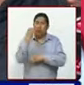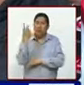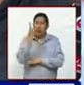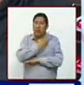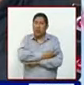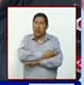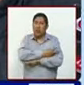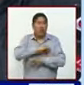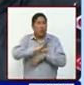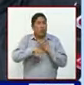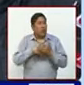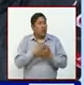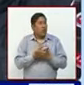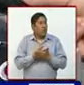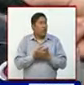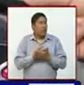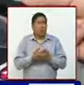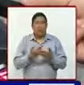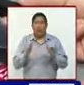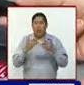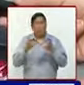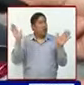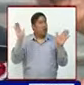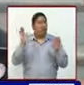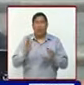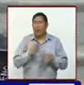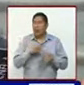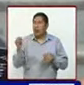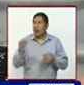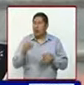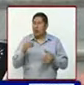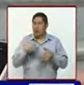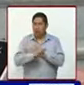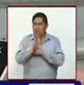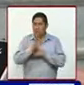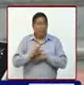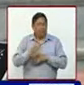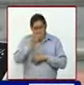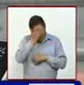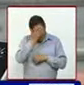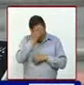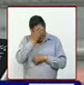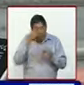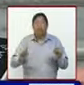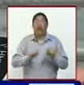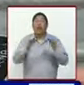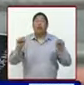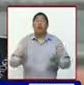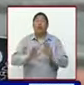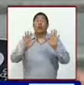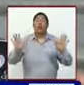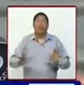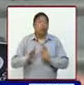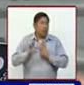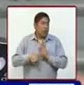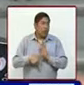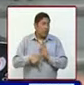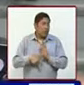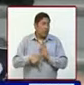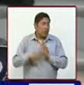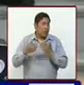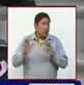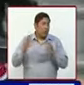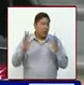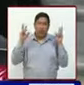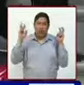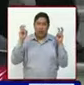¿no? Todos los que se han sido habilitados, inhabilitados, ¿no? Sábado y domingo, y después de eso ya va a ser